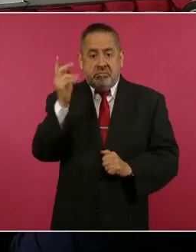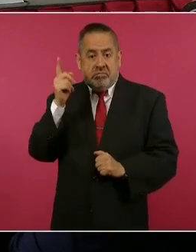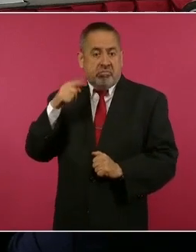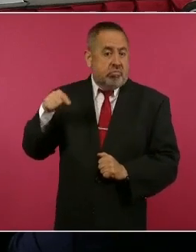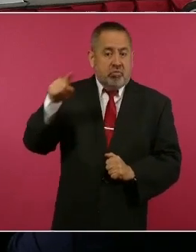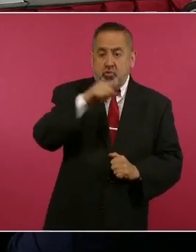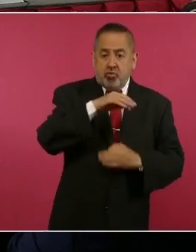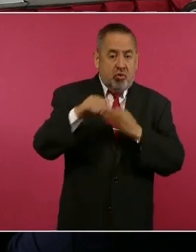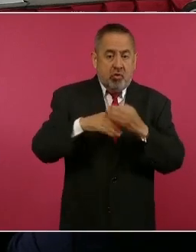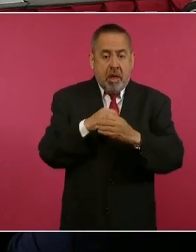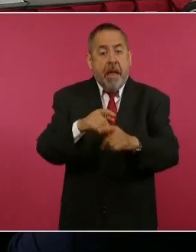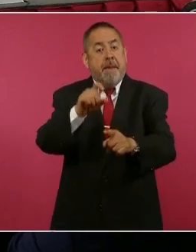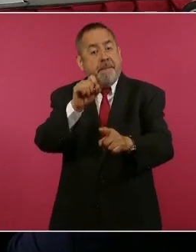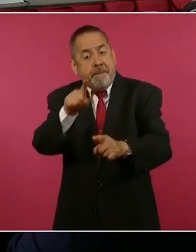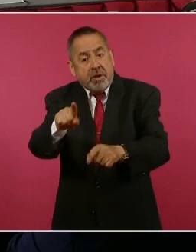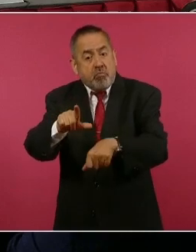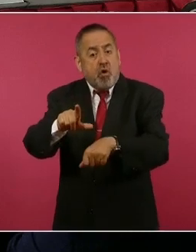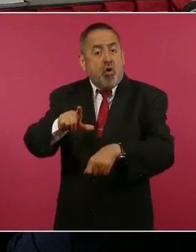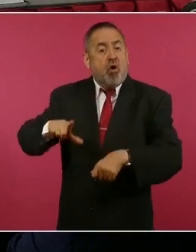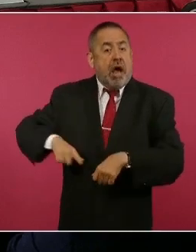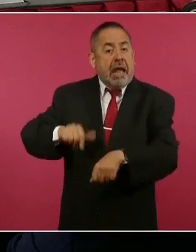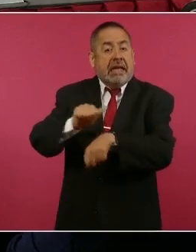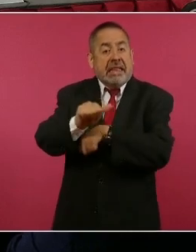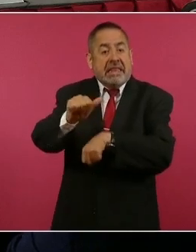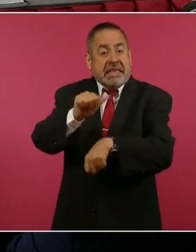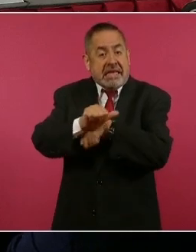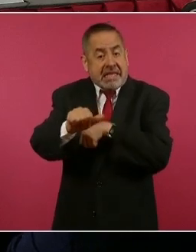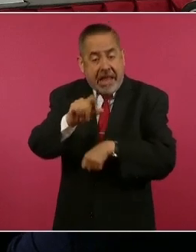El mismo gobierno de Argentina